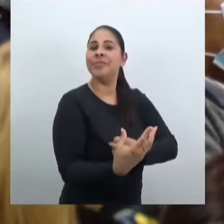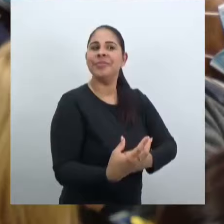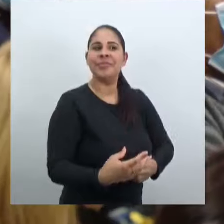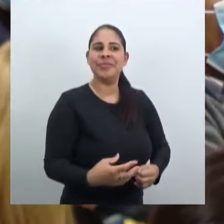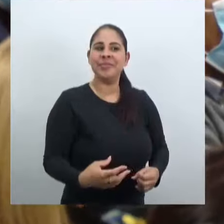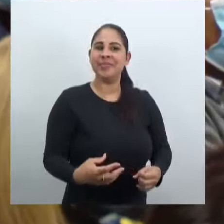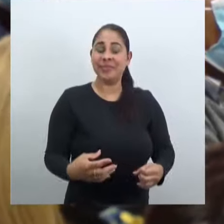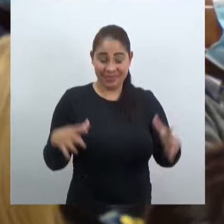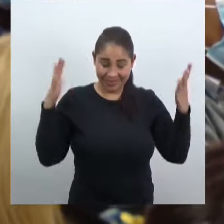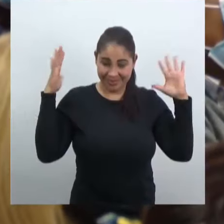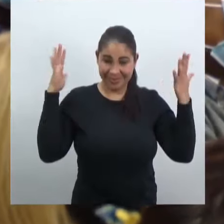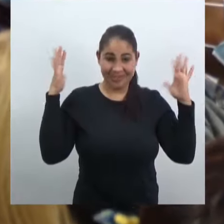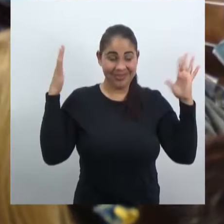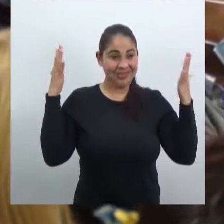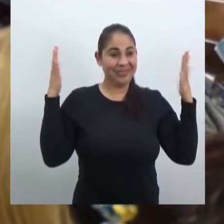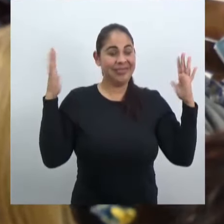¿Has oído?